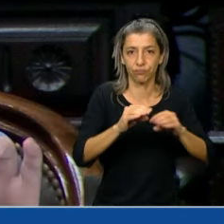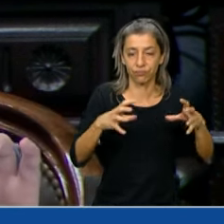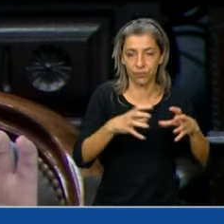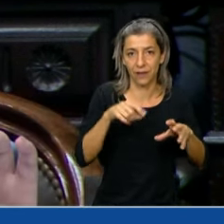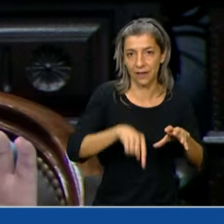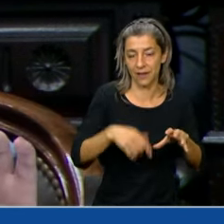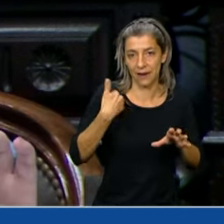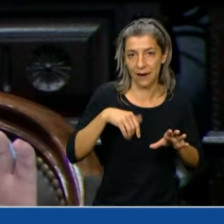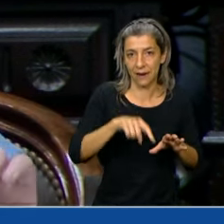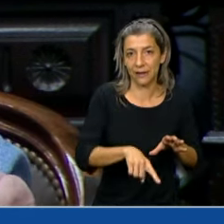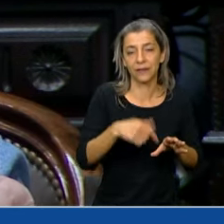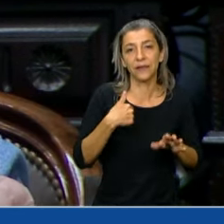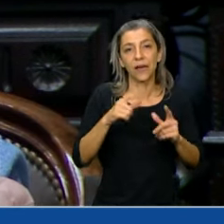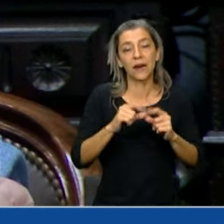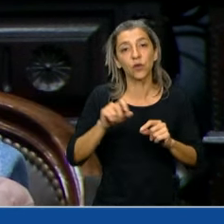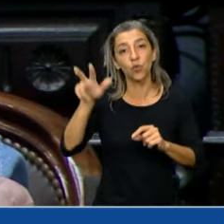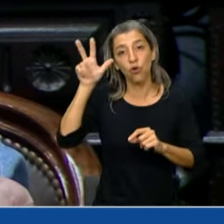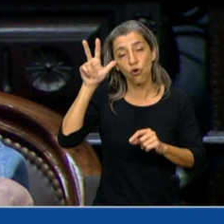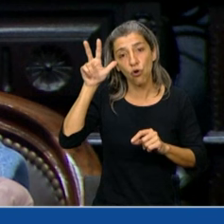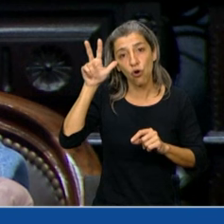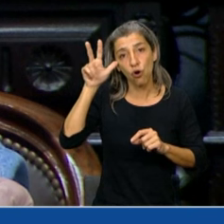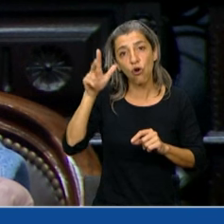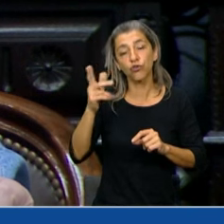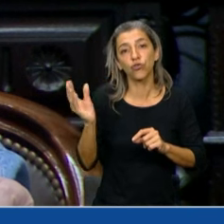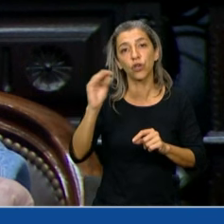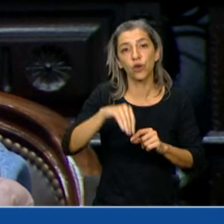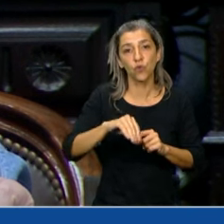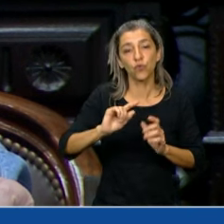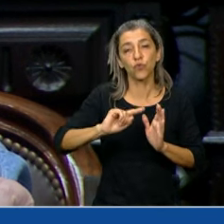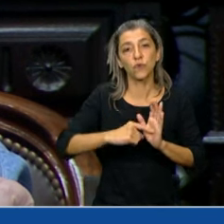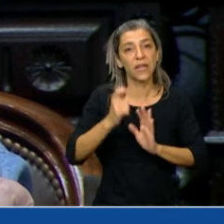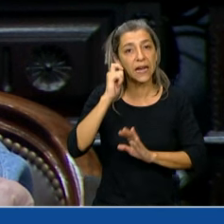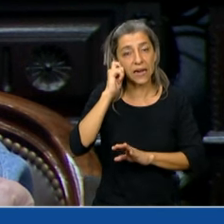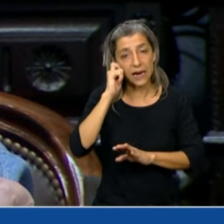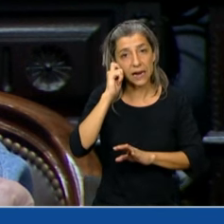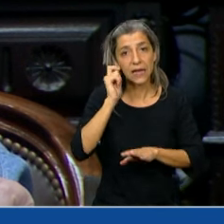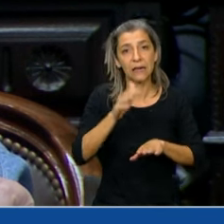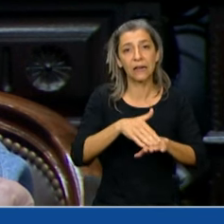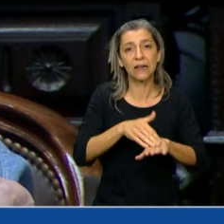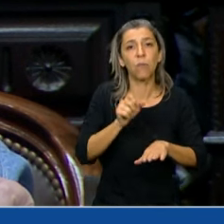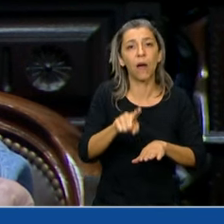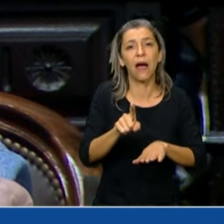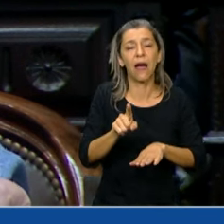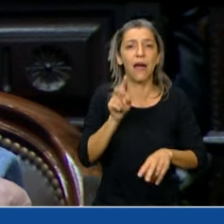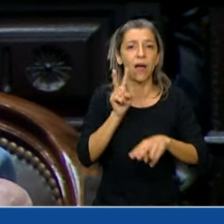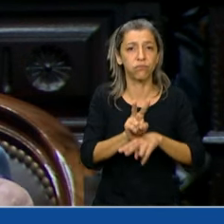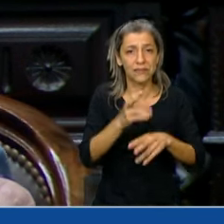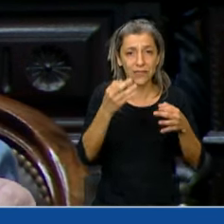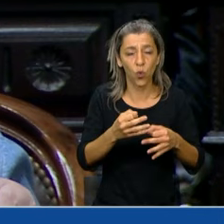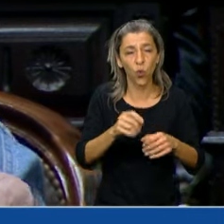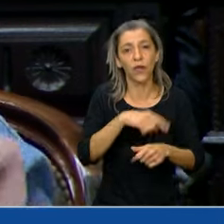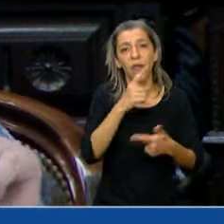mismo artículo el número o se se incluyen los incisos G calzados de seguridad y H otros